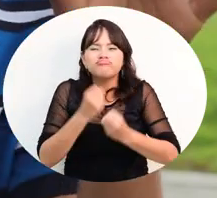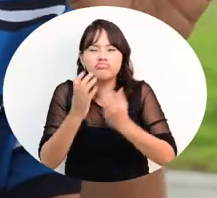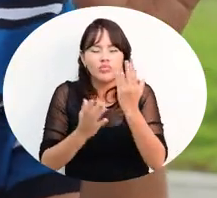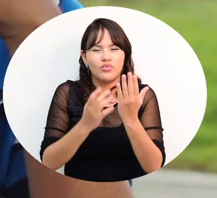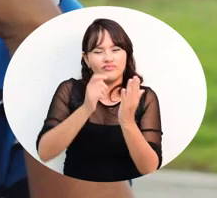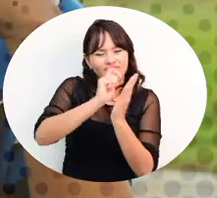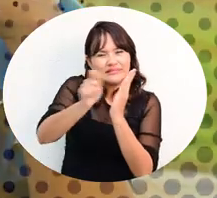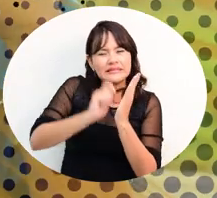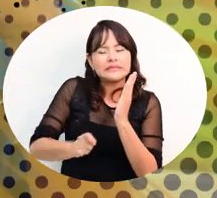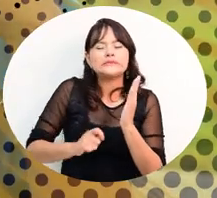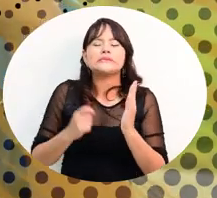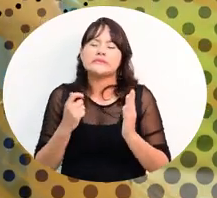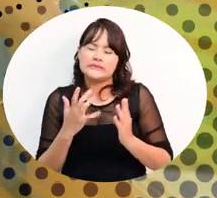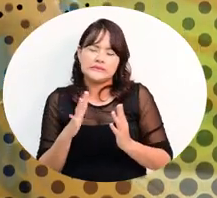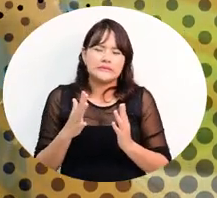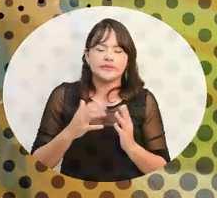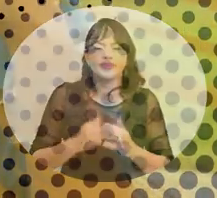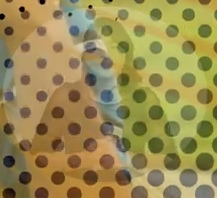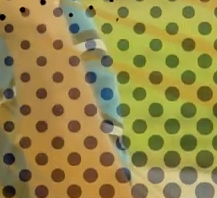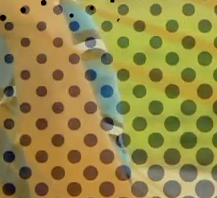Aquiles totalmente.